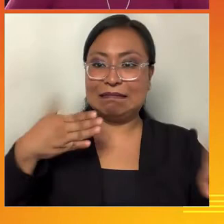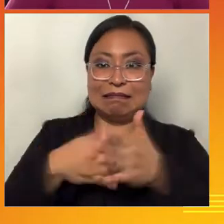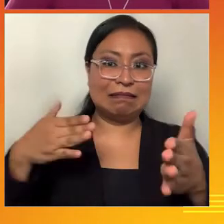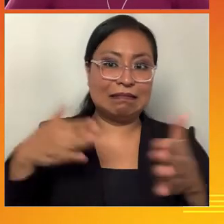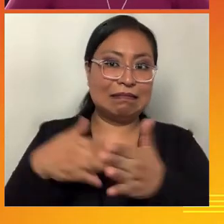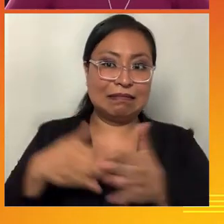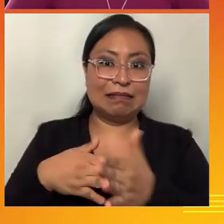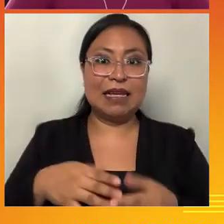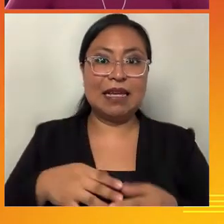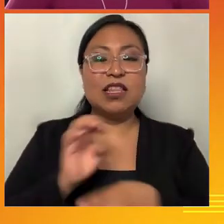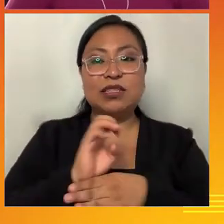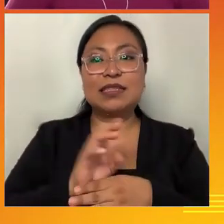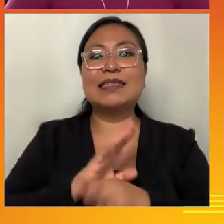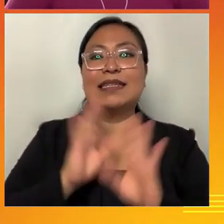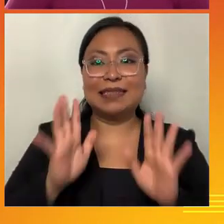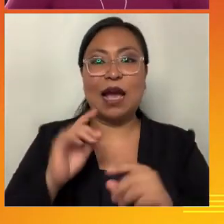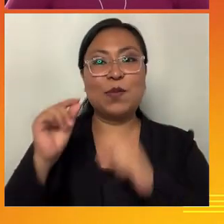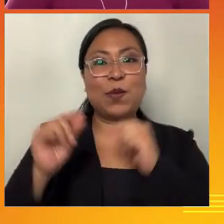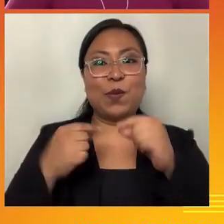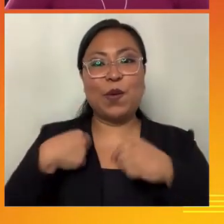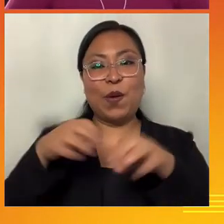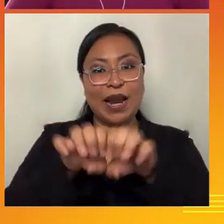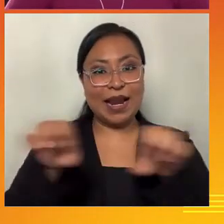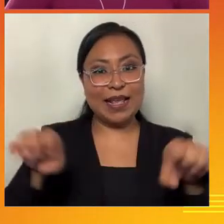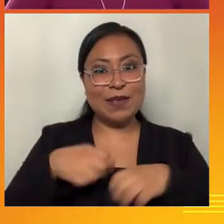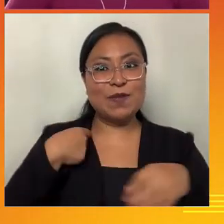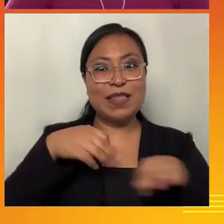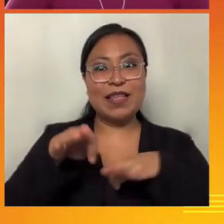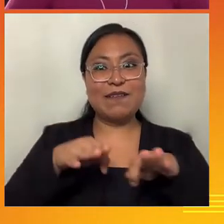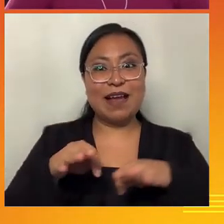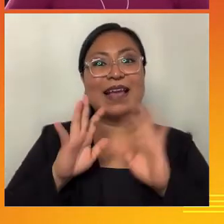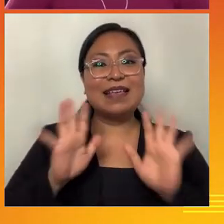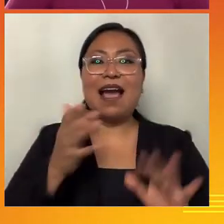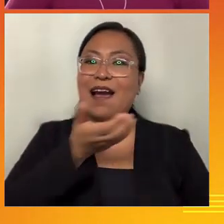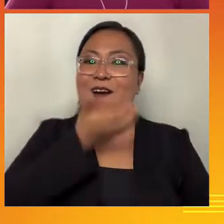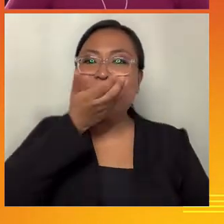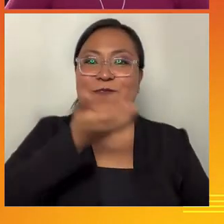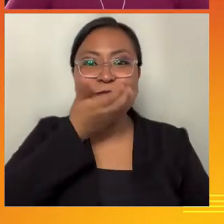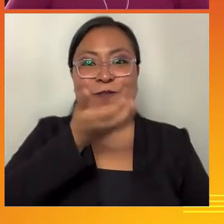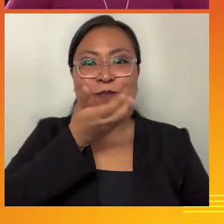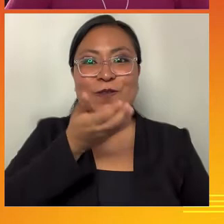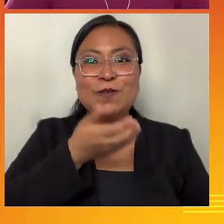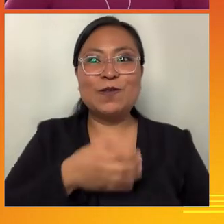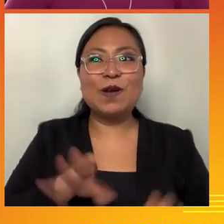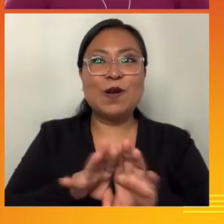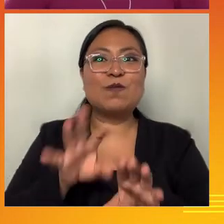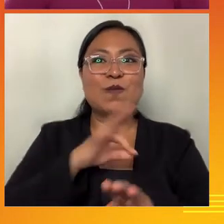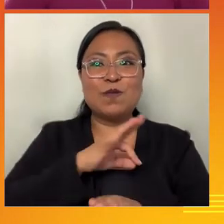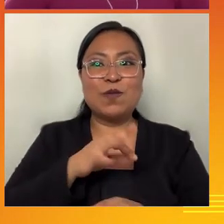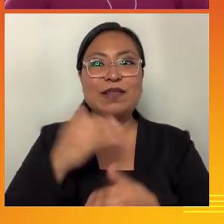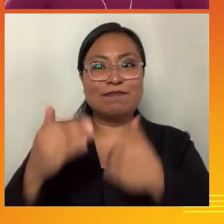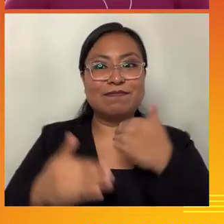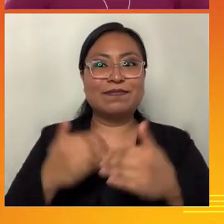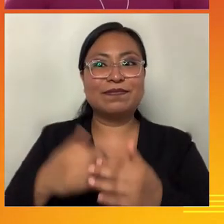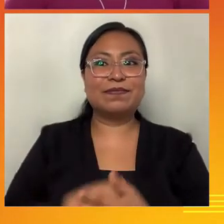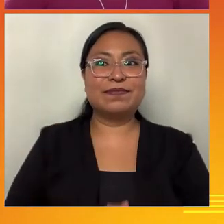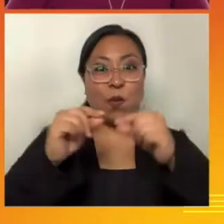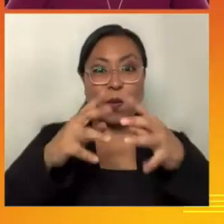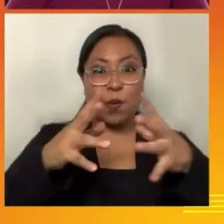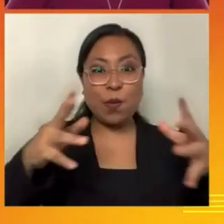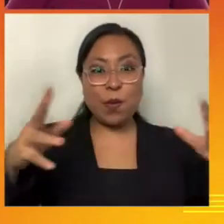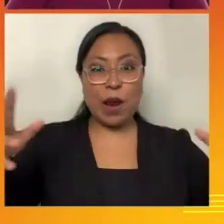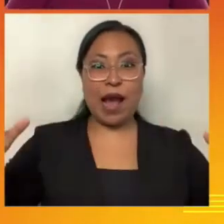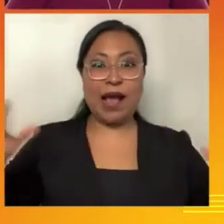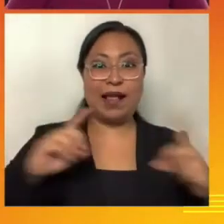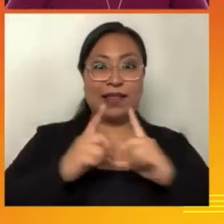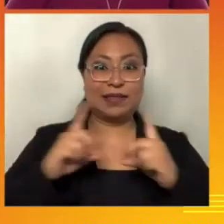ya la mayoría de nuestros equipos está totalmente acostumbrado a poder realizarlas, ¿no?